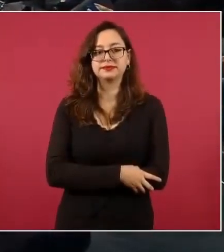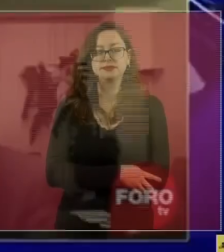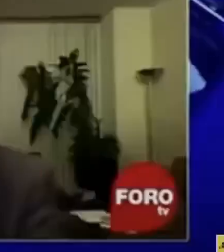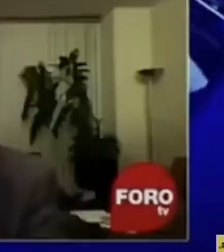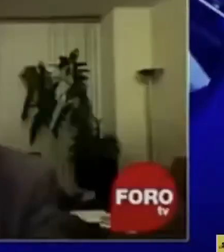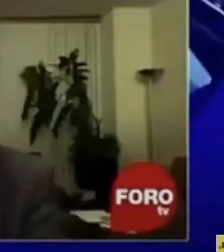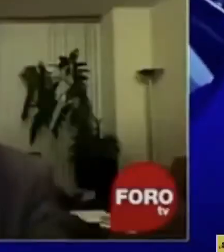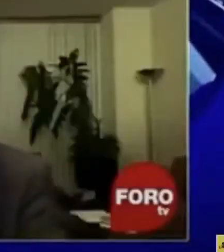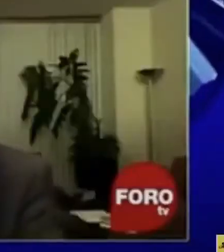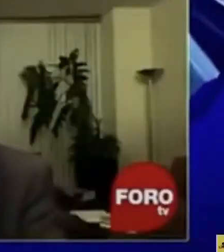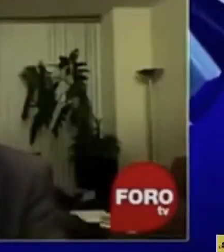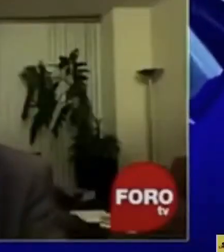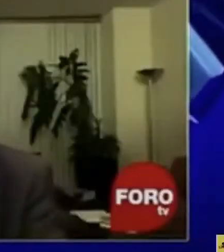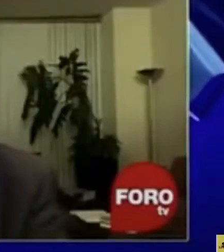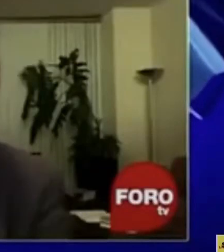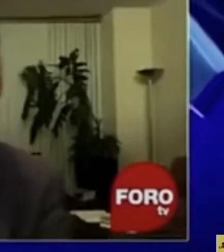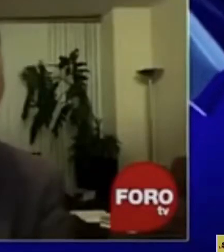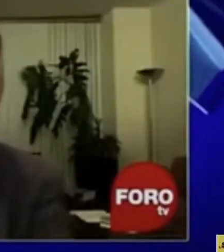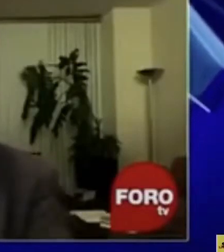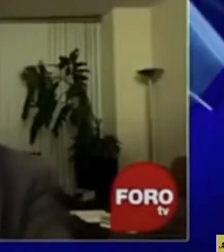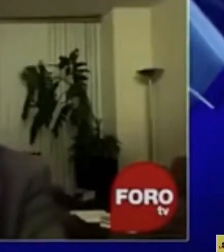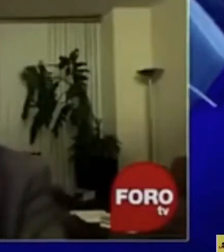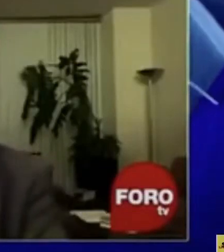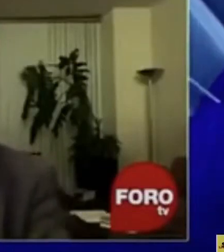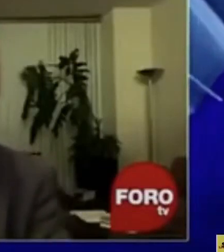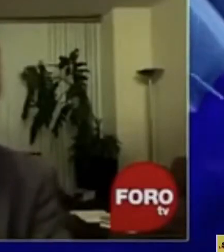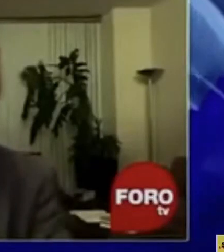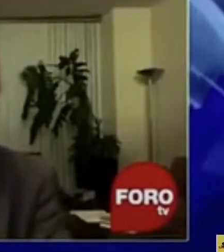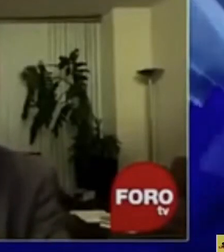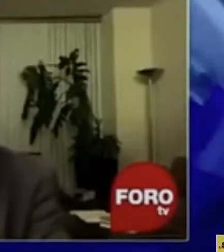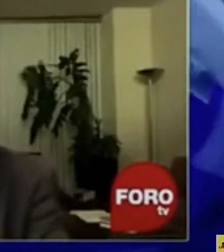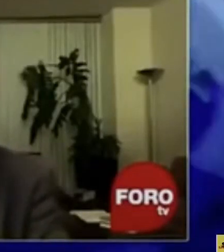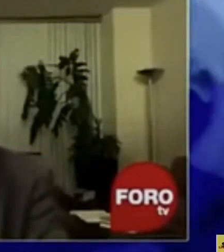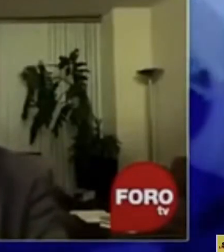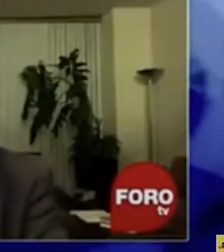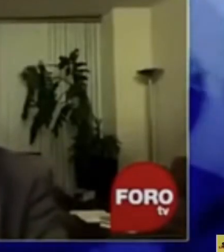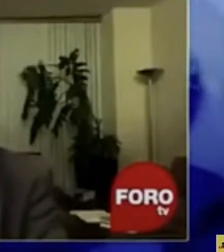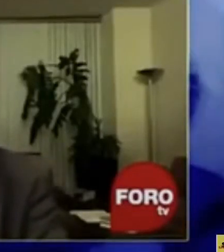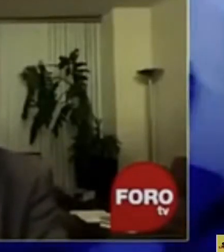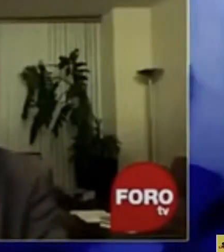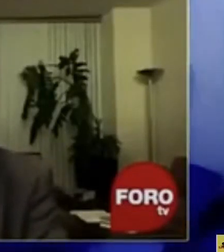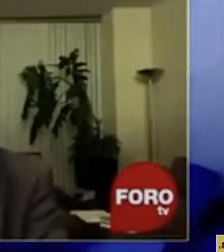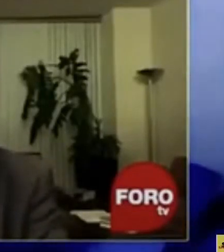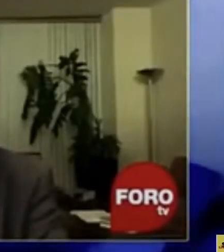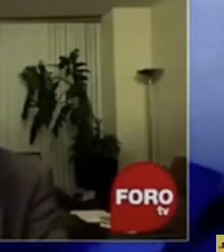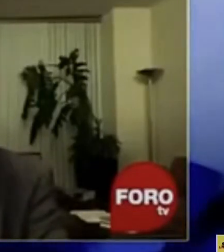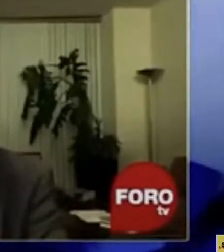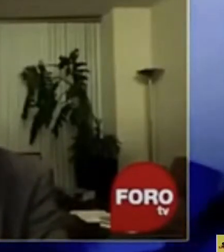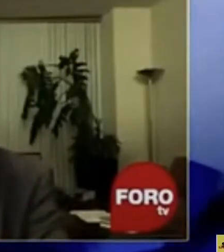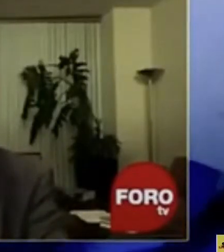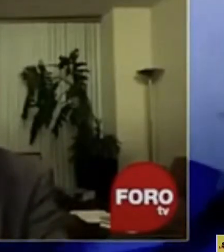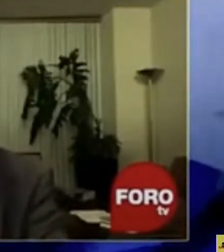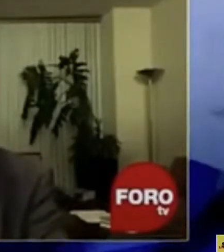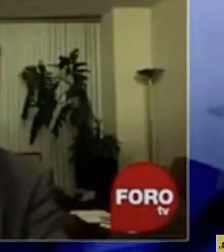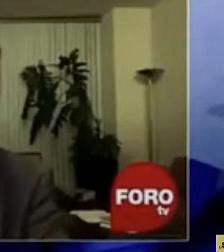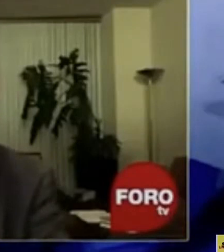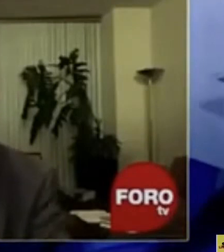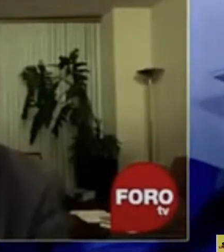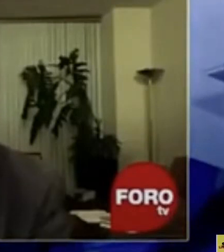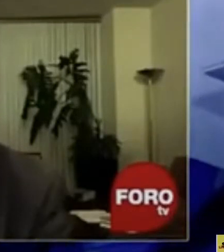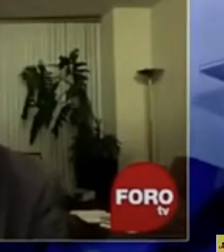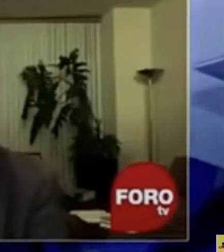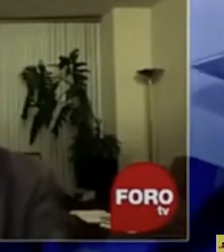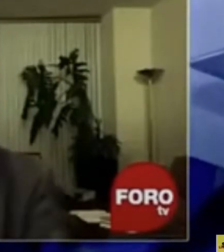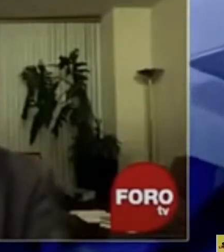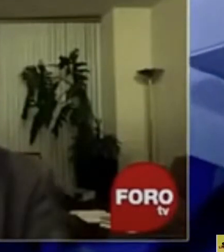a los locales, que los locales no quieren irse, no puedo usar la palabra correcta, científica,